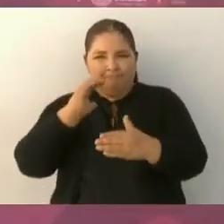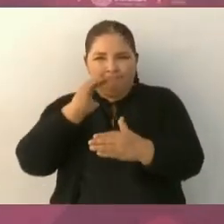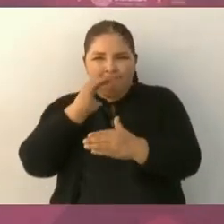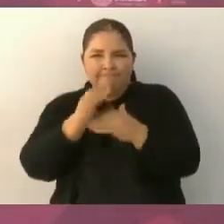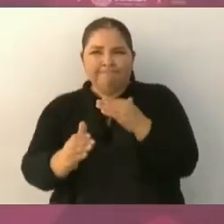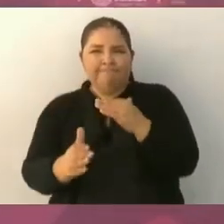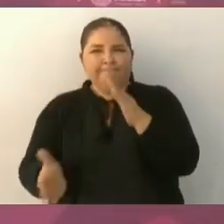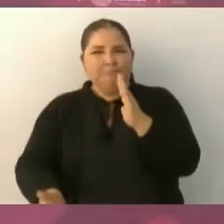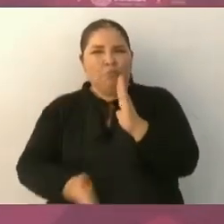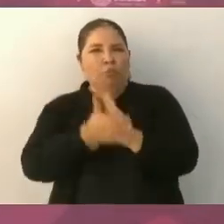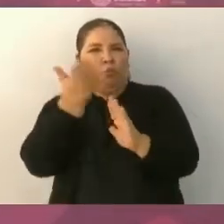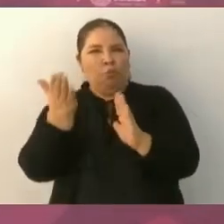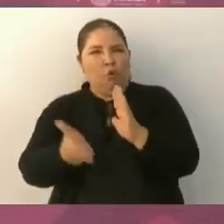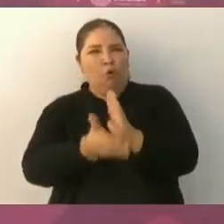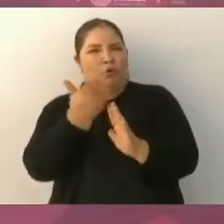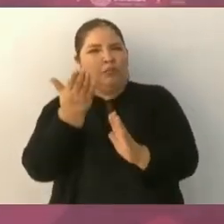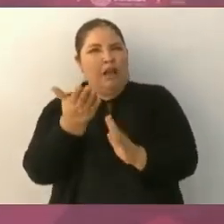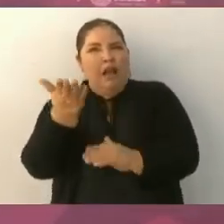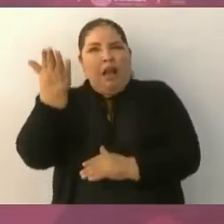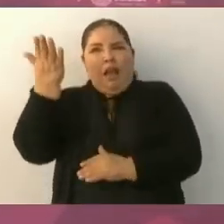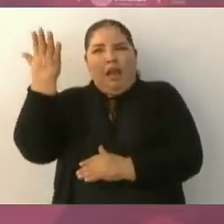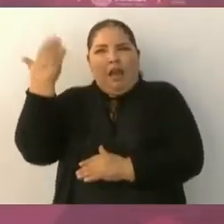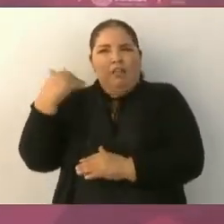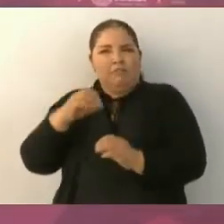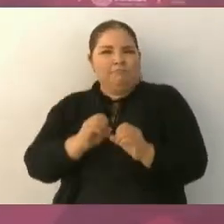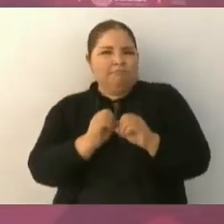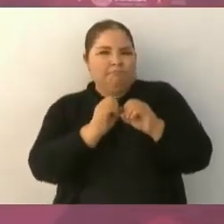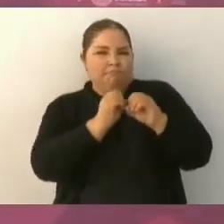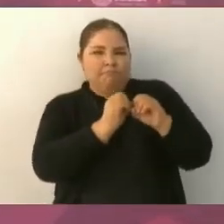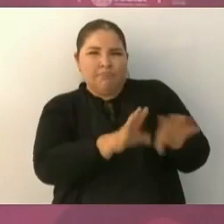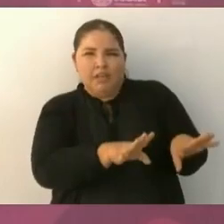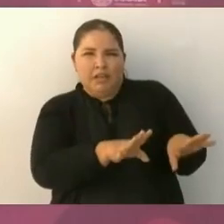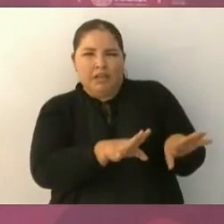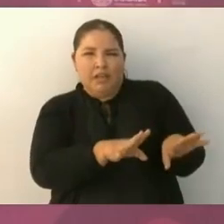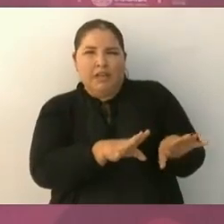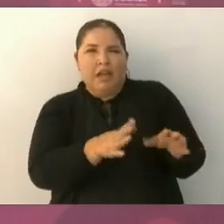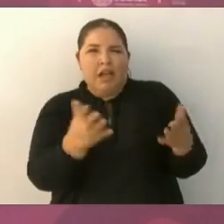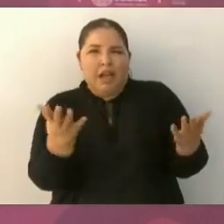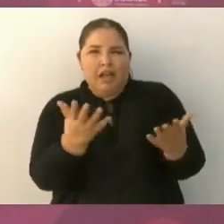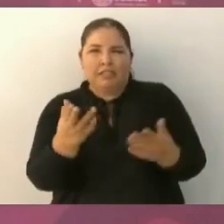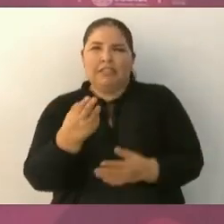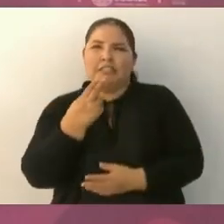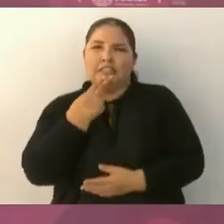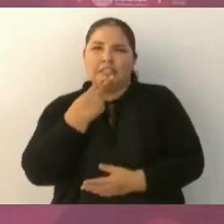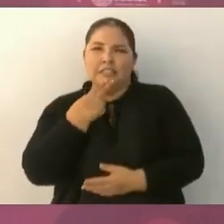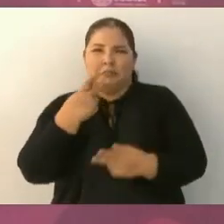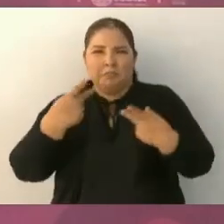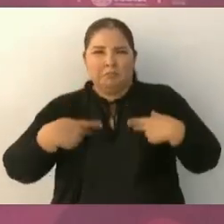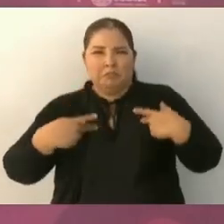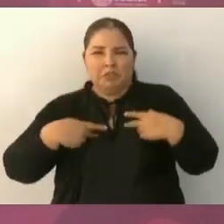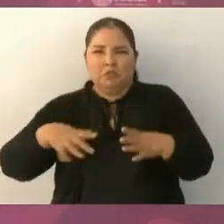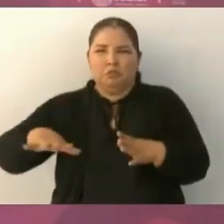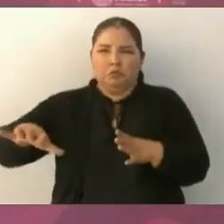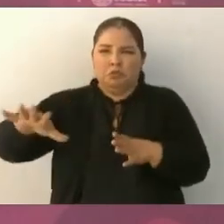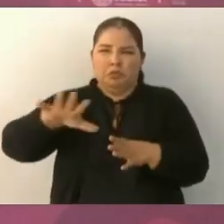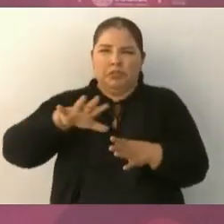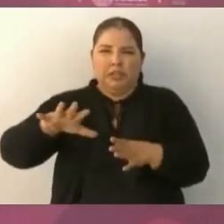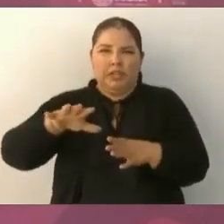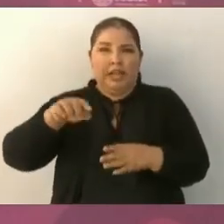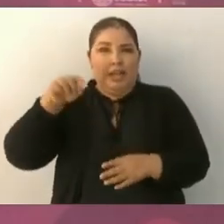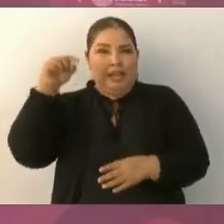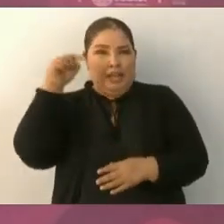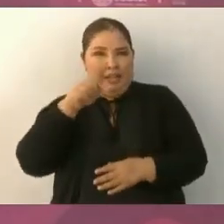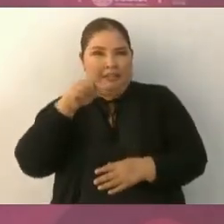en proceso, ya sea abandonadas o suspendidas, que fueran de utilidad para la sociedad. Y esta Santa María es un